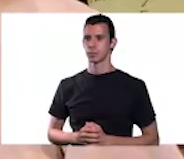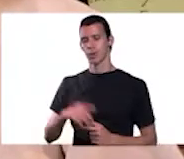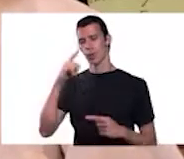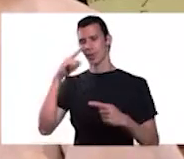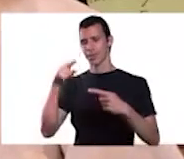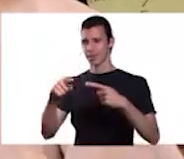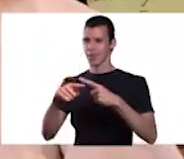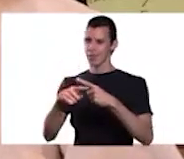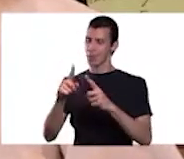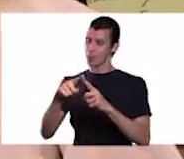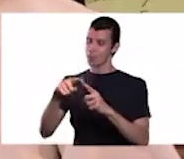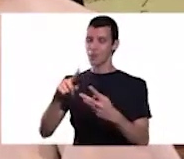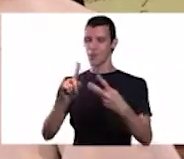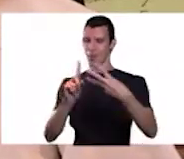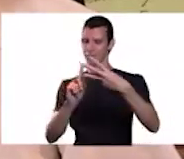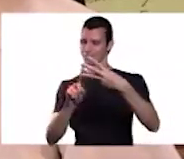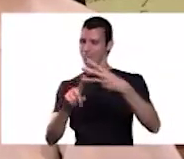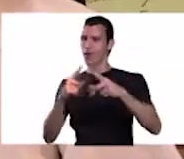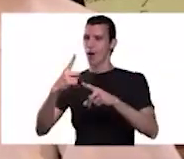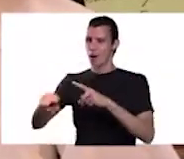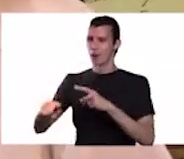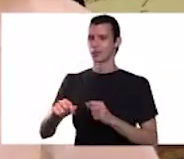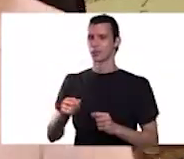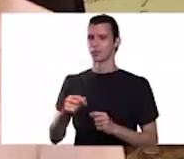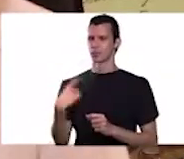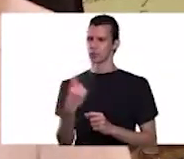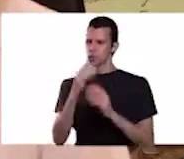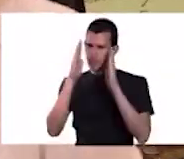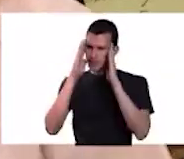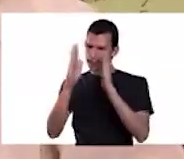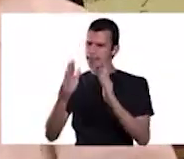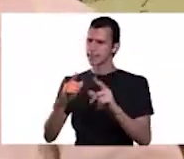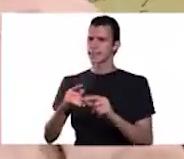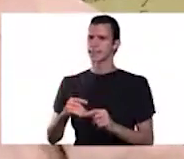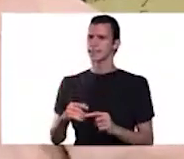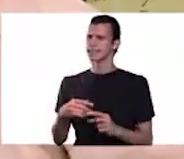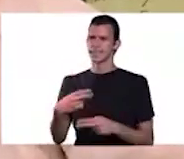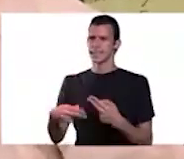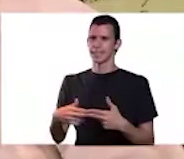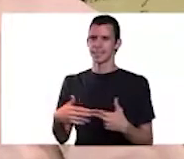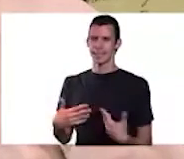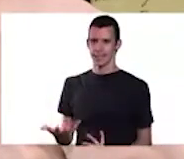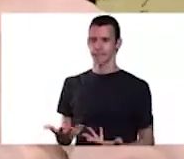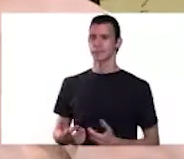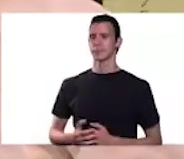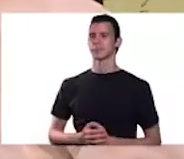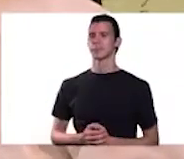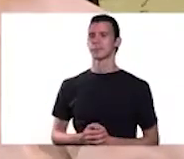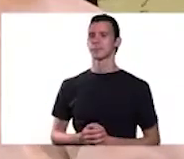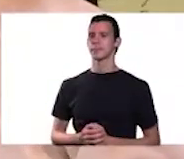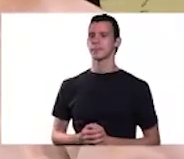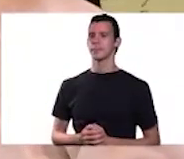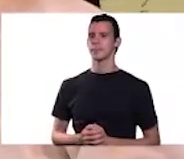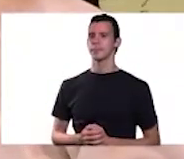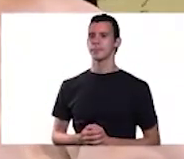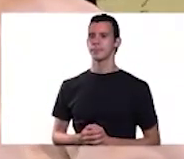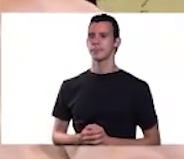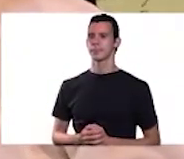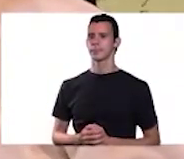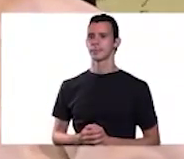Otra característica, otro objetivo que vamos a estar trabajando, que vamos a estar abordando,